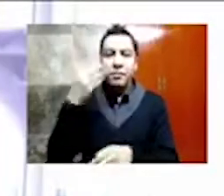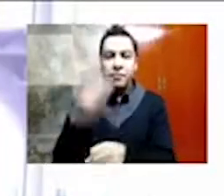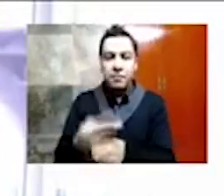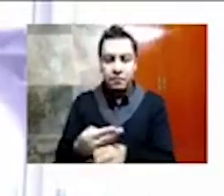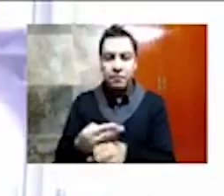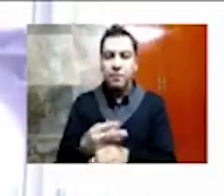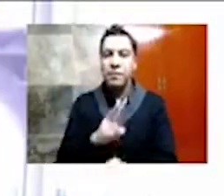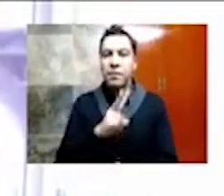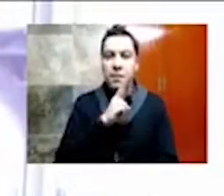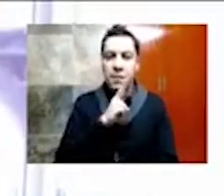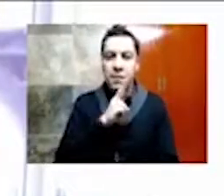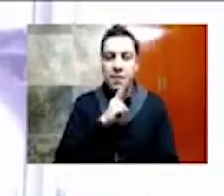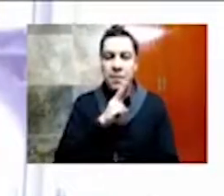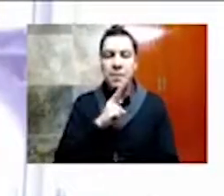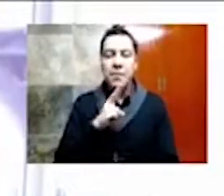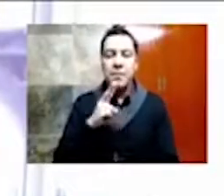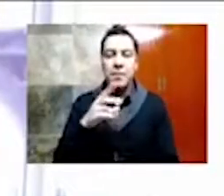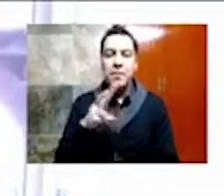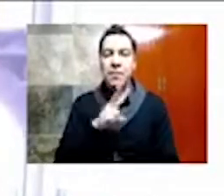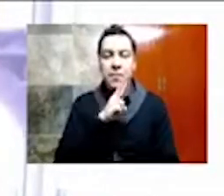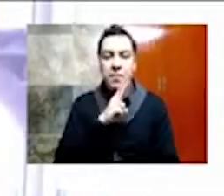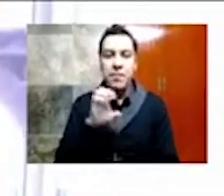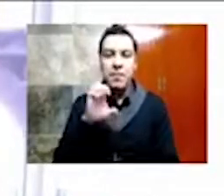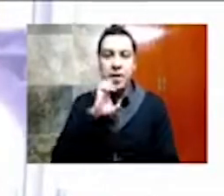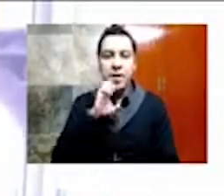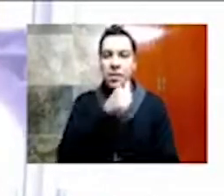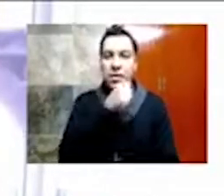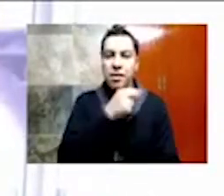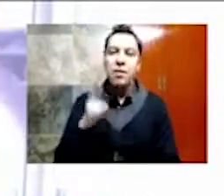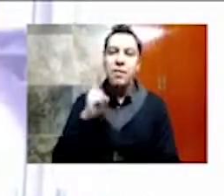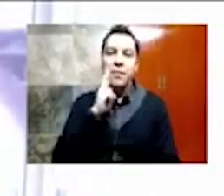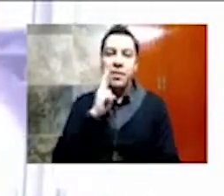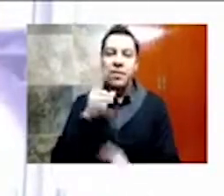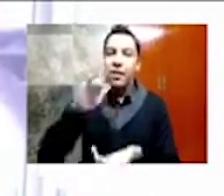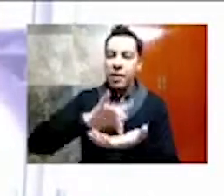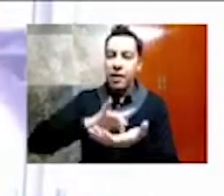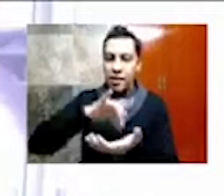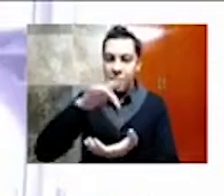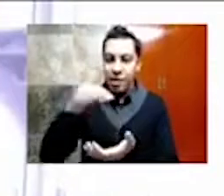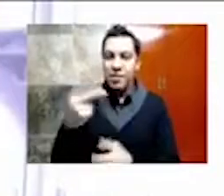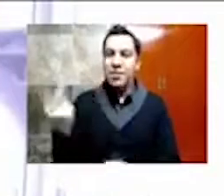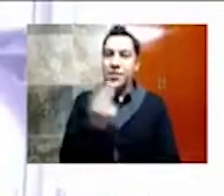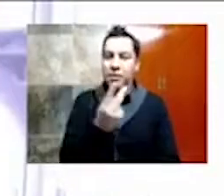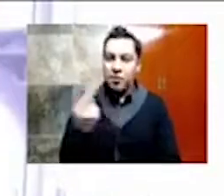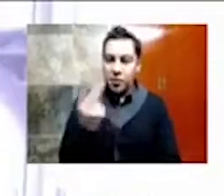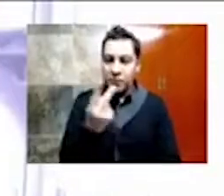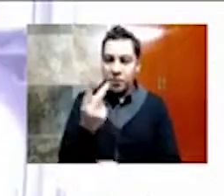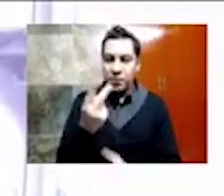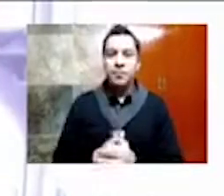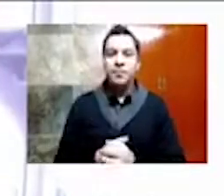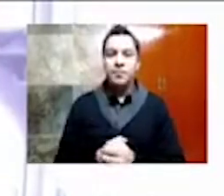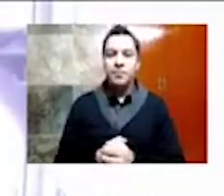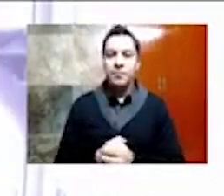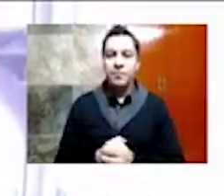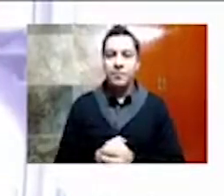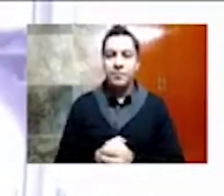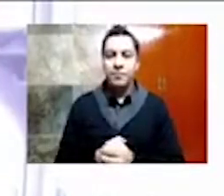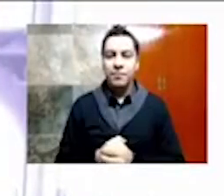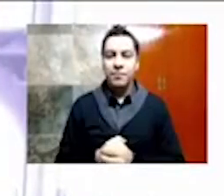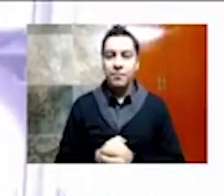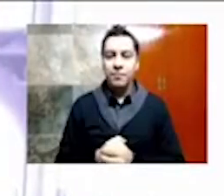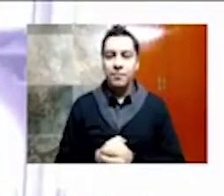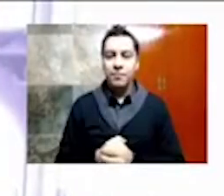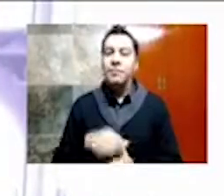Barajas y de Abraham Retureta. Muchas gracias, Vianey, por estar con nosotros también. Abraham, muchísimas gracias.